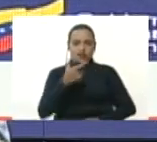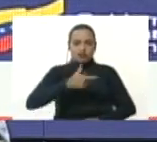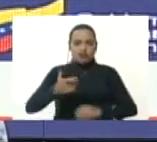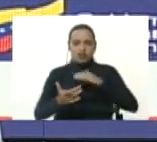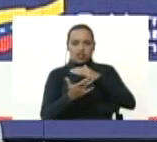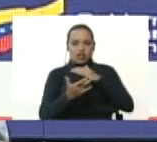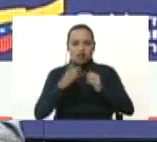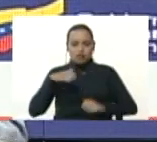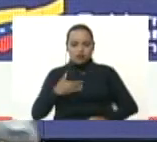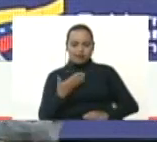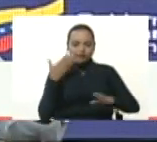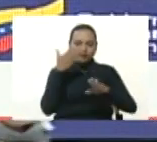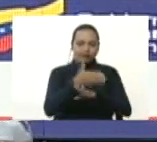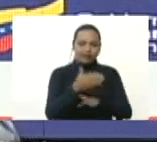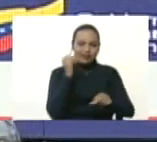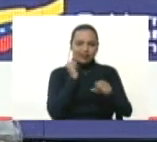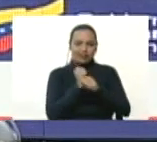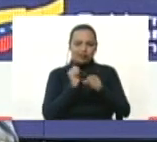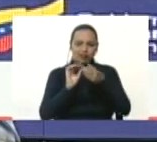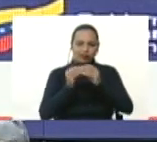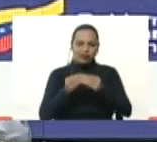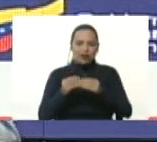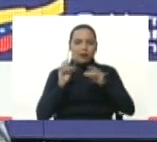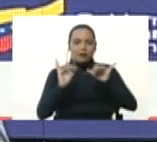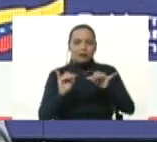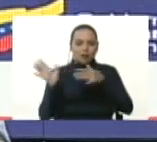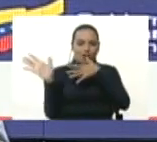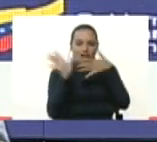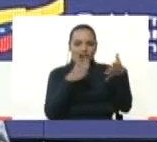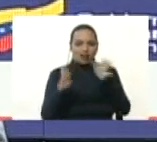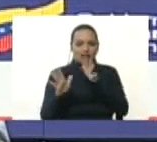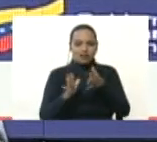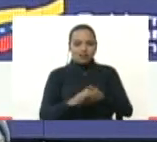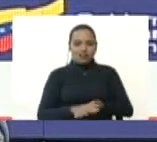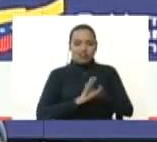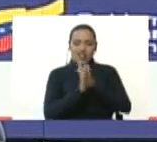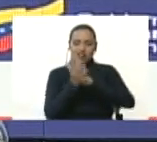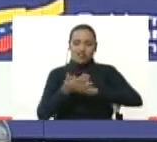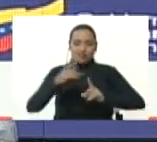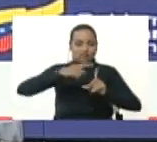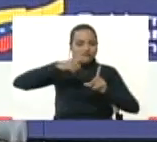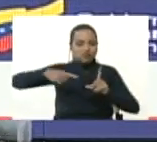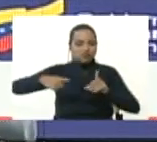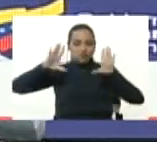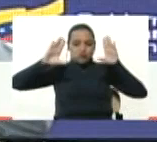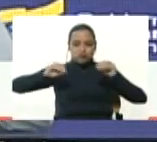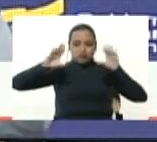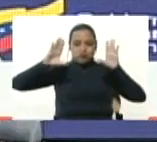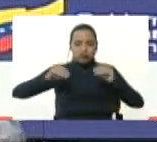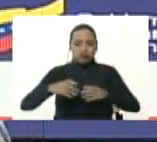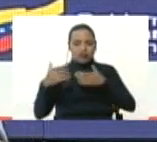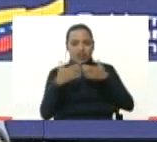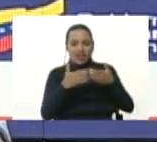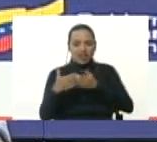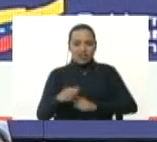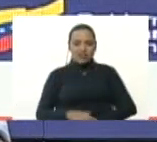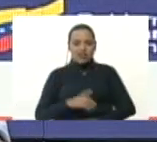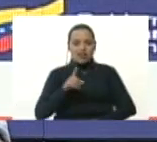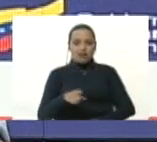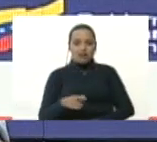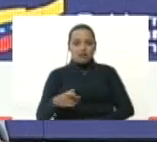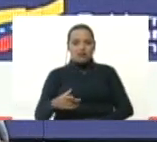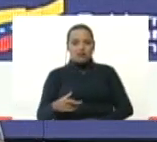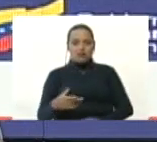para entrarle a fondo y reparar los aires acondicionados que se dañaron con la guerra eléctrica reparar las calderas,